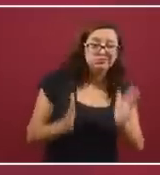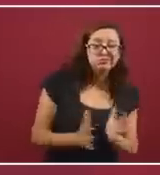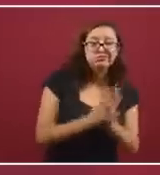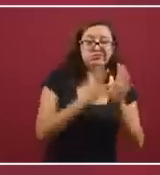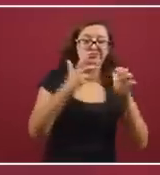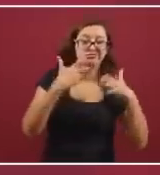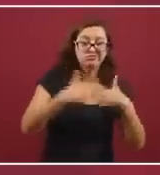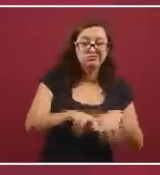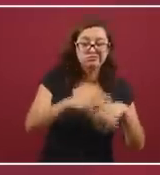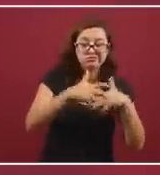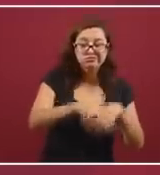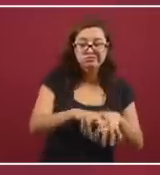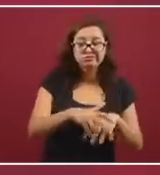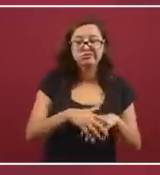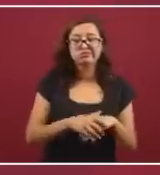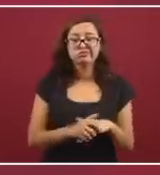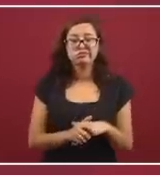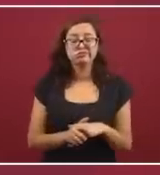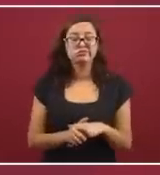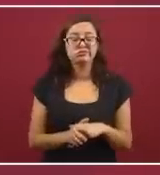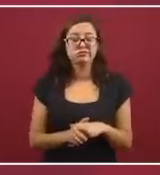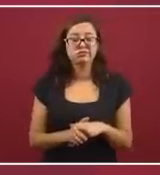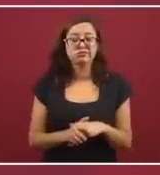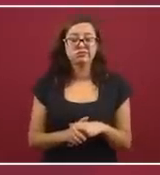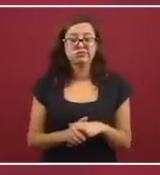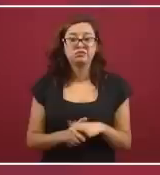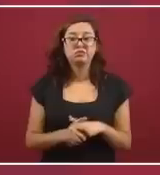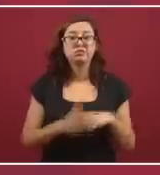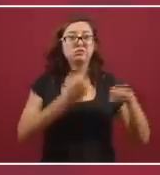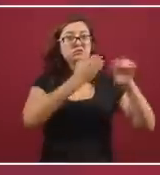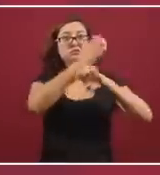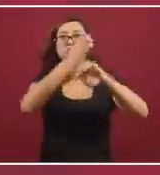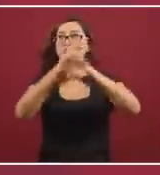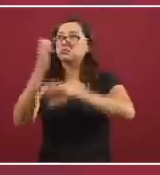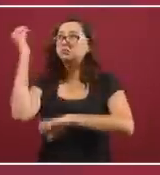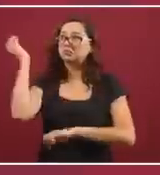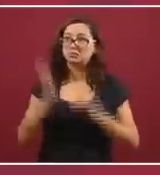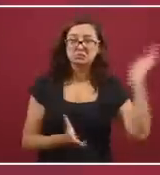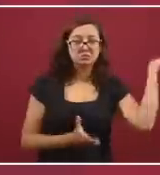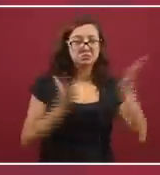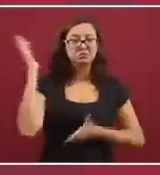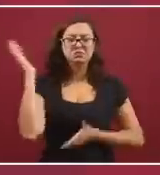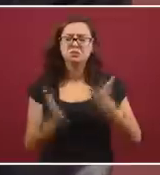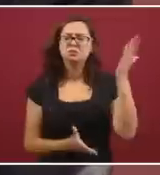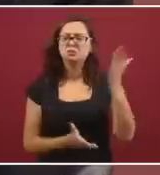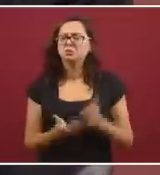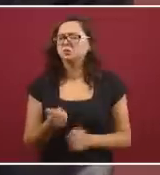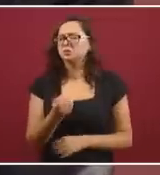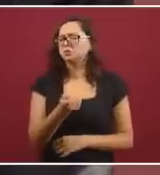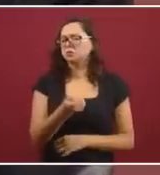venir a méxico si estaban en los estados pero fueron pocos